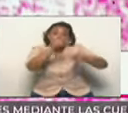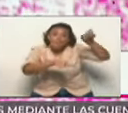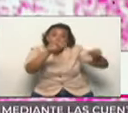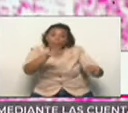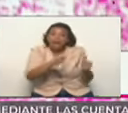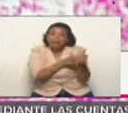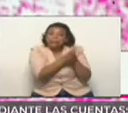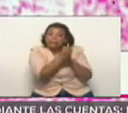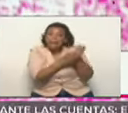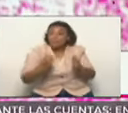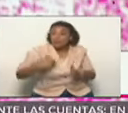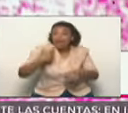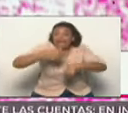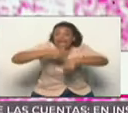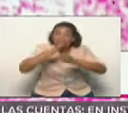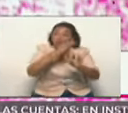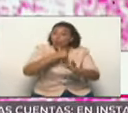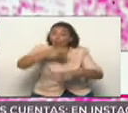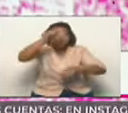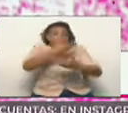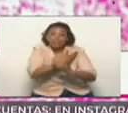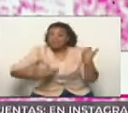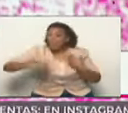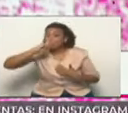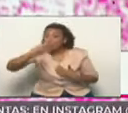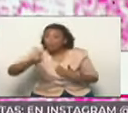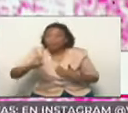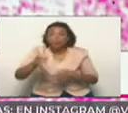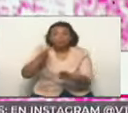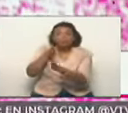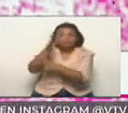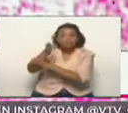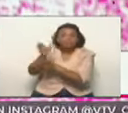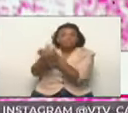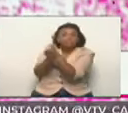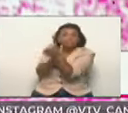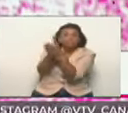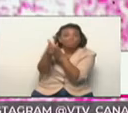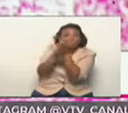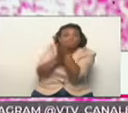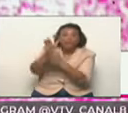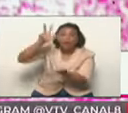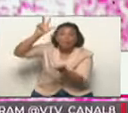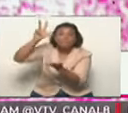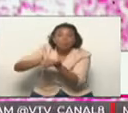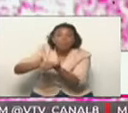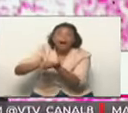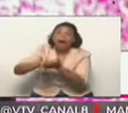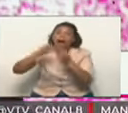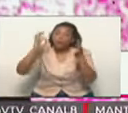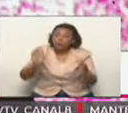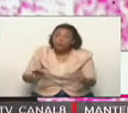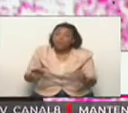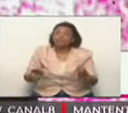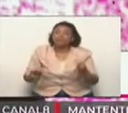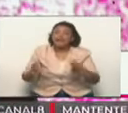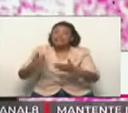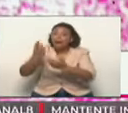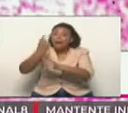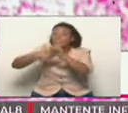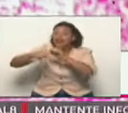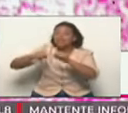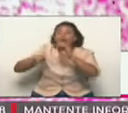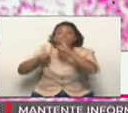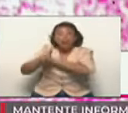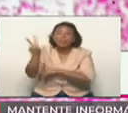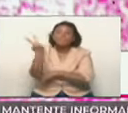conspiraron y aprovecharon mi ausencia para que no se aprobara lo que se iba a aprobar, que era ser miembro pleno a